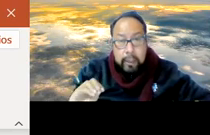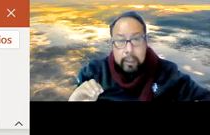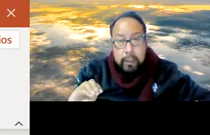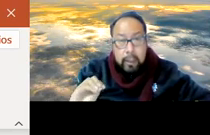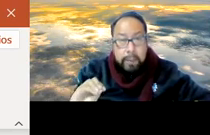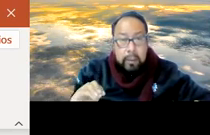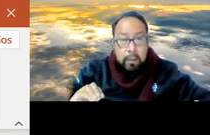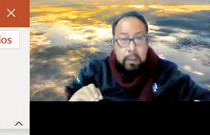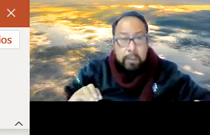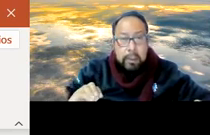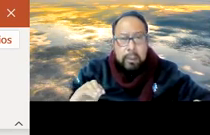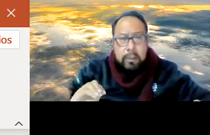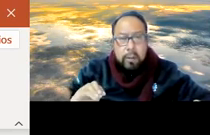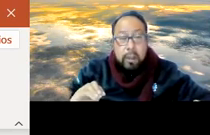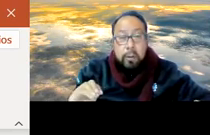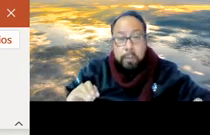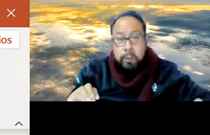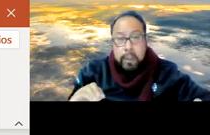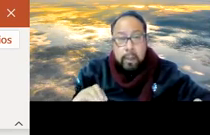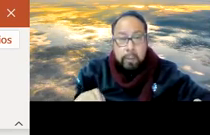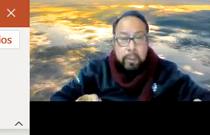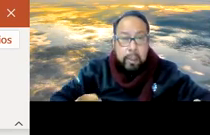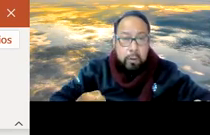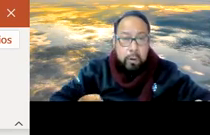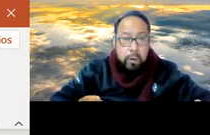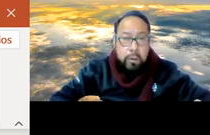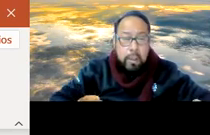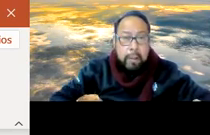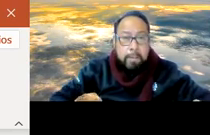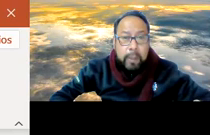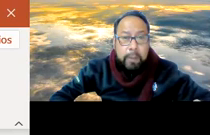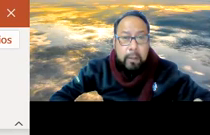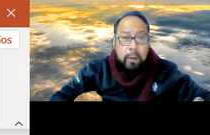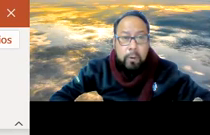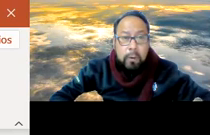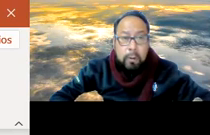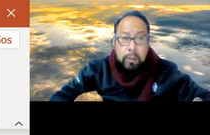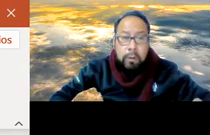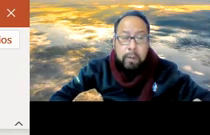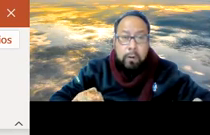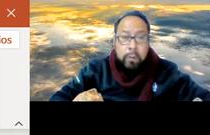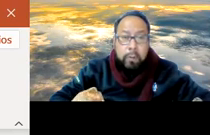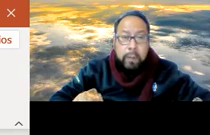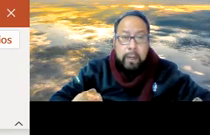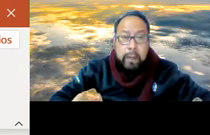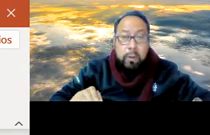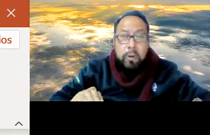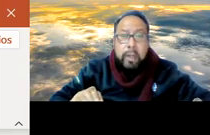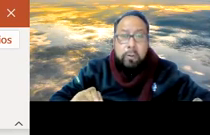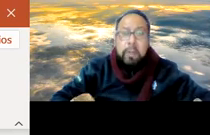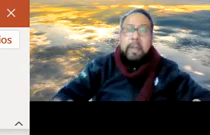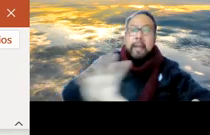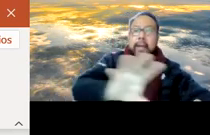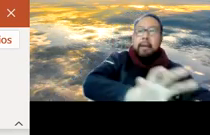También aquí, aparte de los sistemas de indexación, a donde lo podemos ver, las bibliotecas, los coloquios, también algunos de estos trabajos los podemos ver en